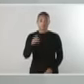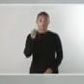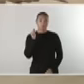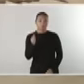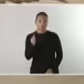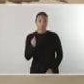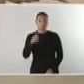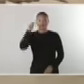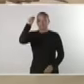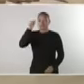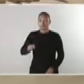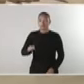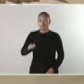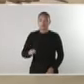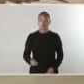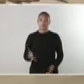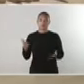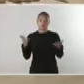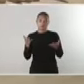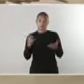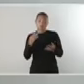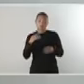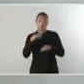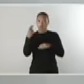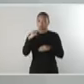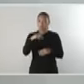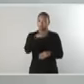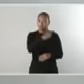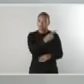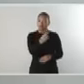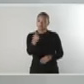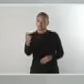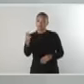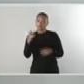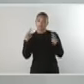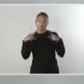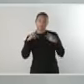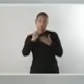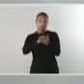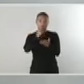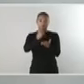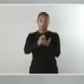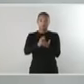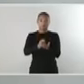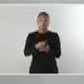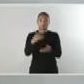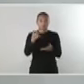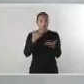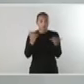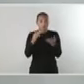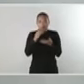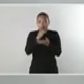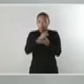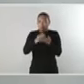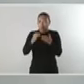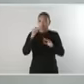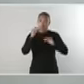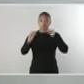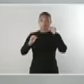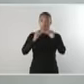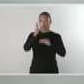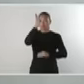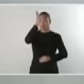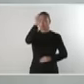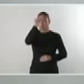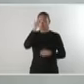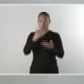sí también asegurarme a nombre de ustedes los ciudadanos de Tamaulipas que se lleve a cabo este debate de acuerdo